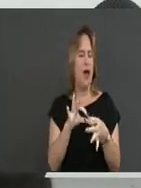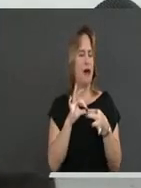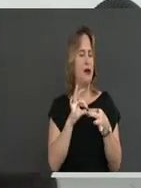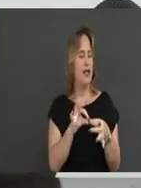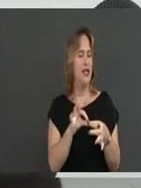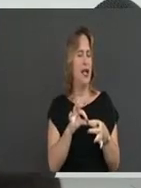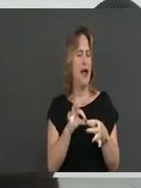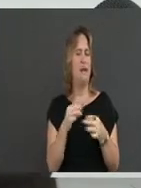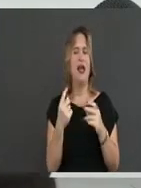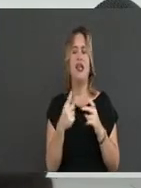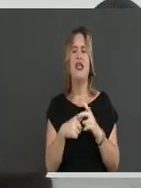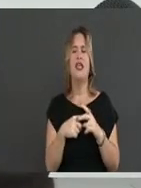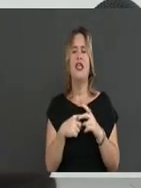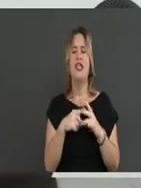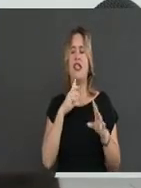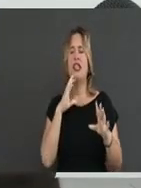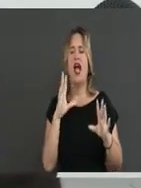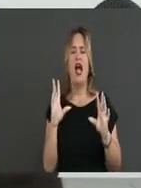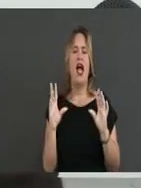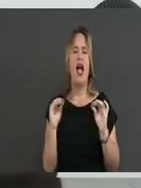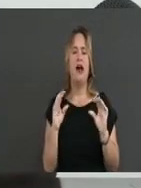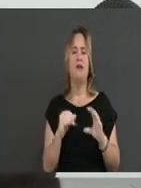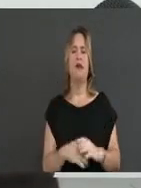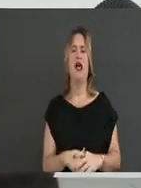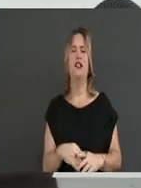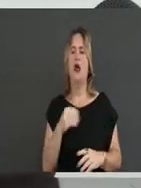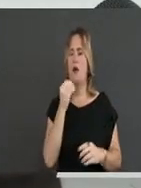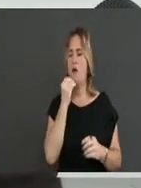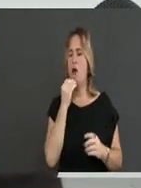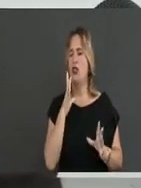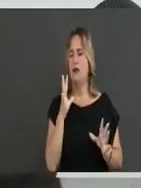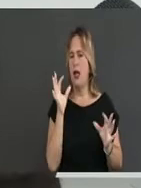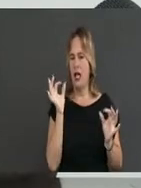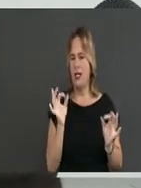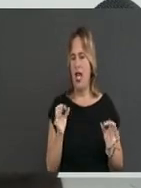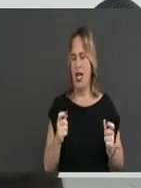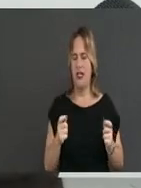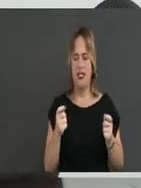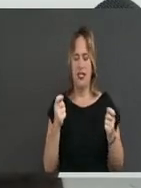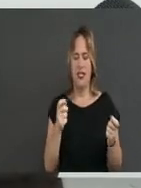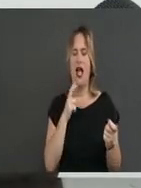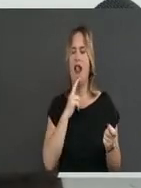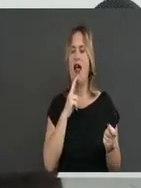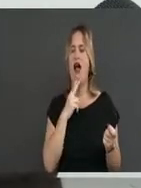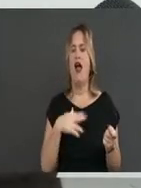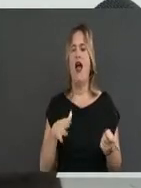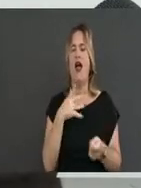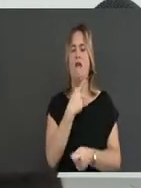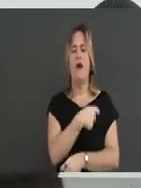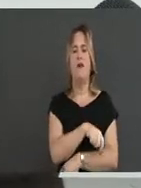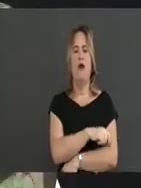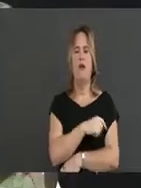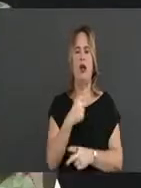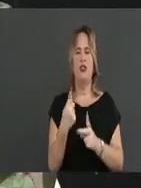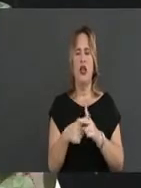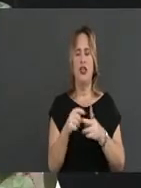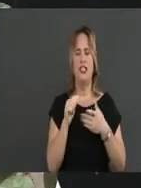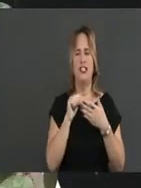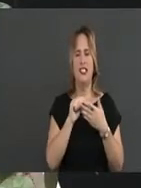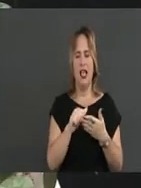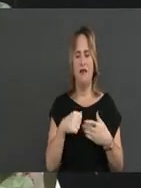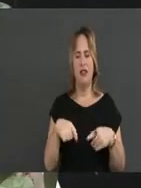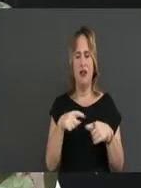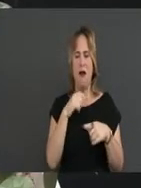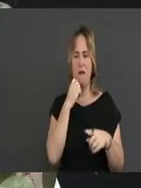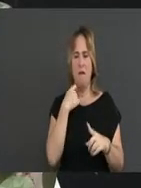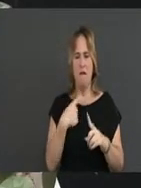ir determinando las posibilidades reales de entrega a la población y los servicios que están